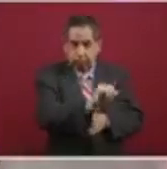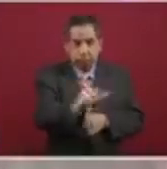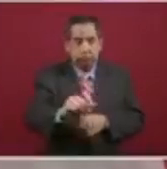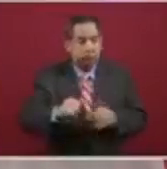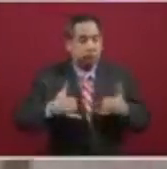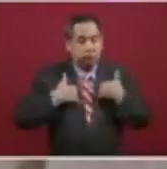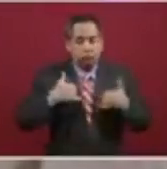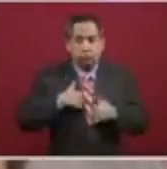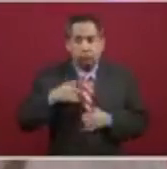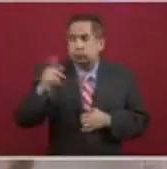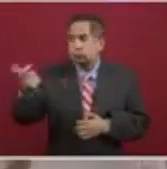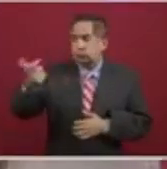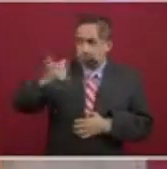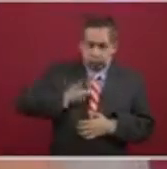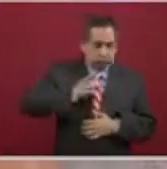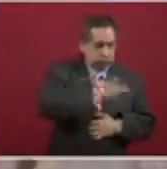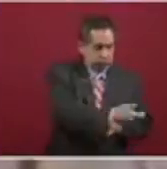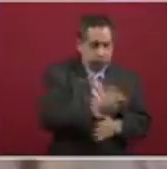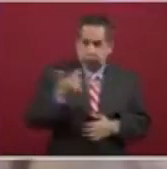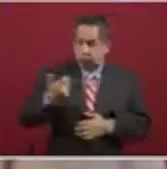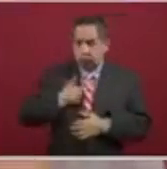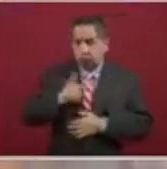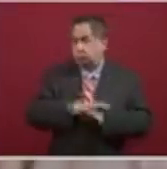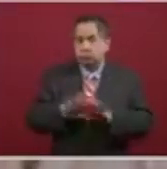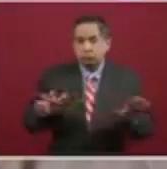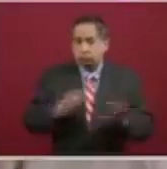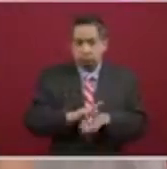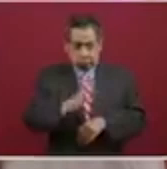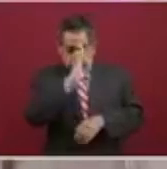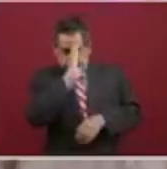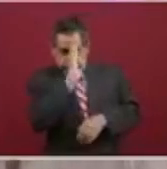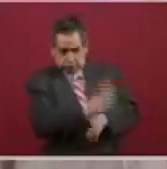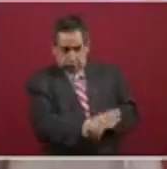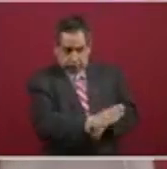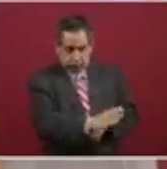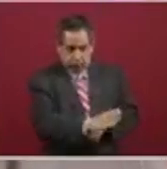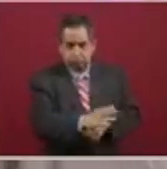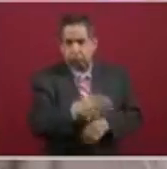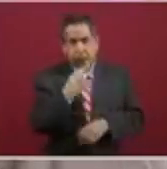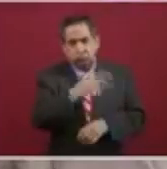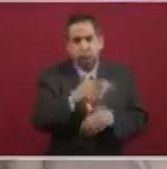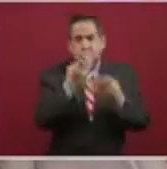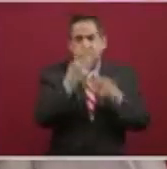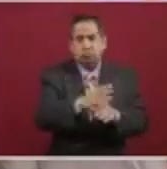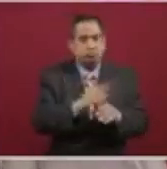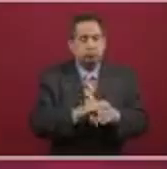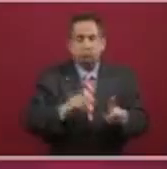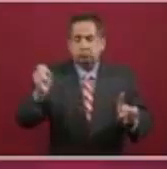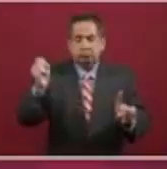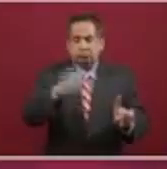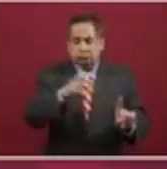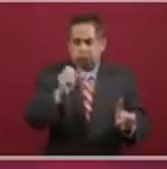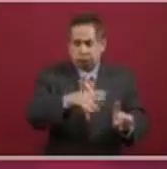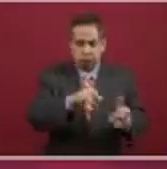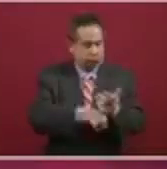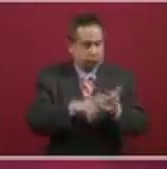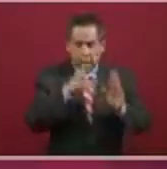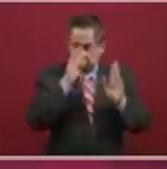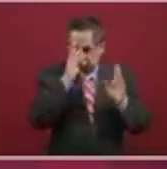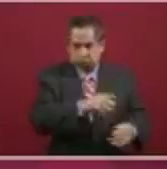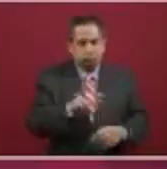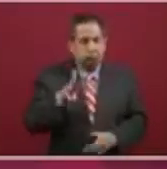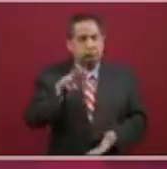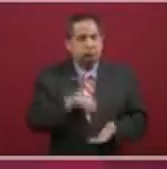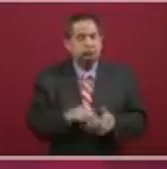aprendiz. No hay intermediarios, son los jóvenes los que tienen una cuenta bancaria y reciben los 3,600 pesos